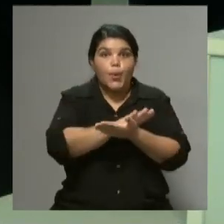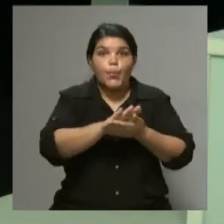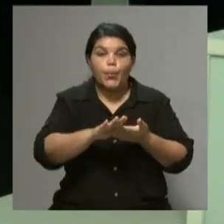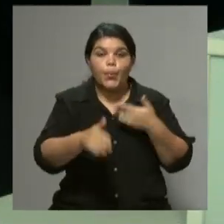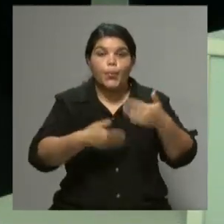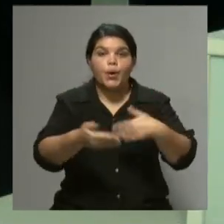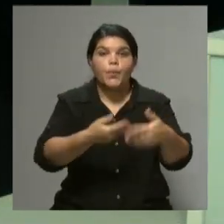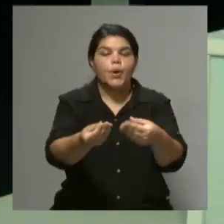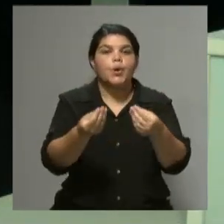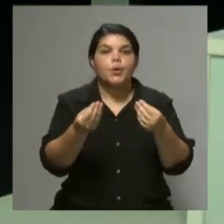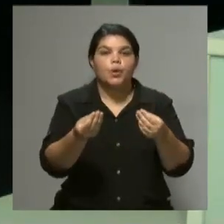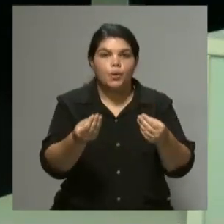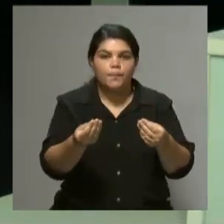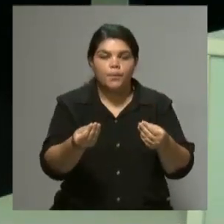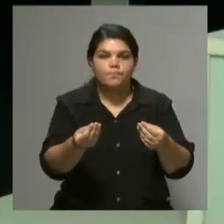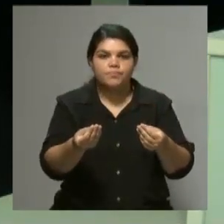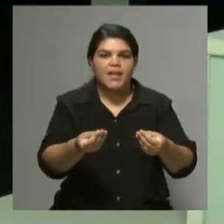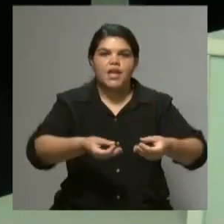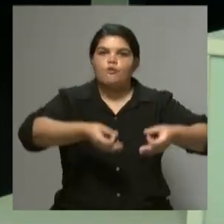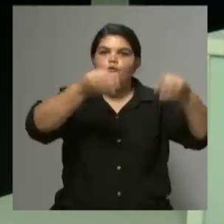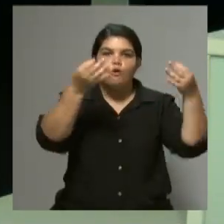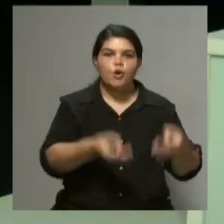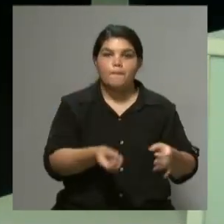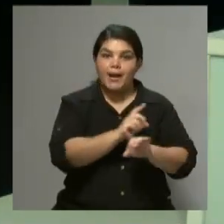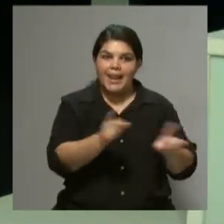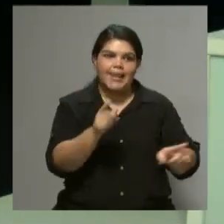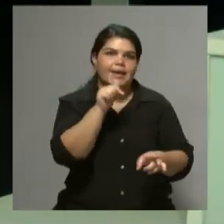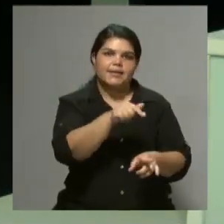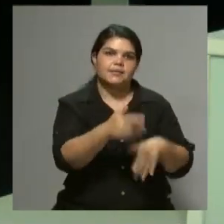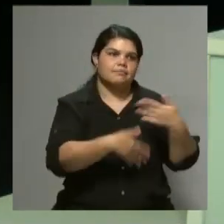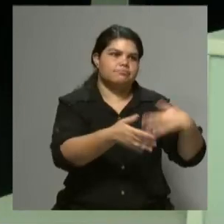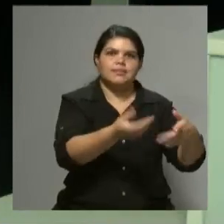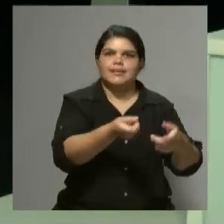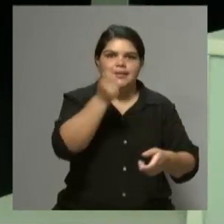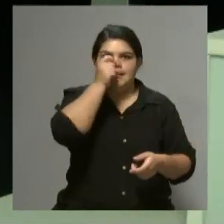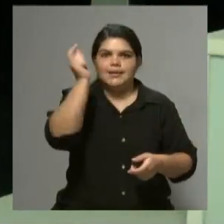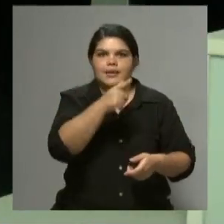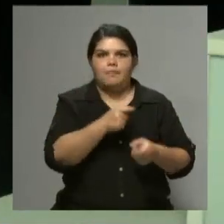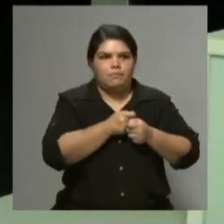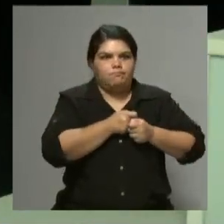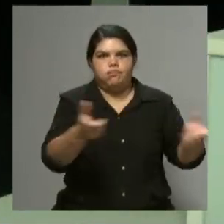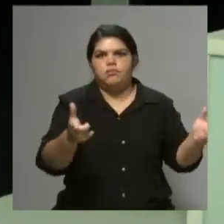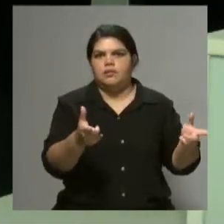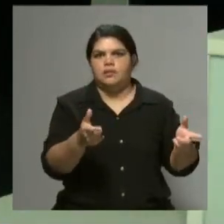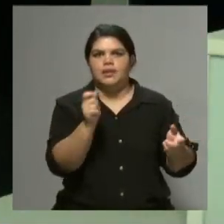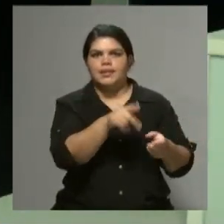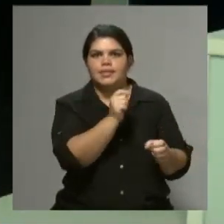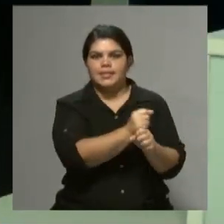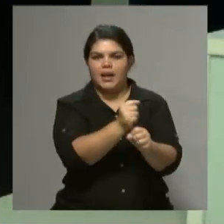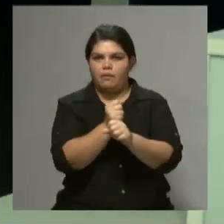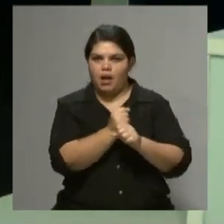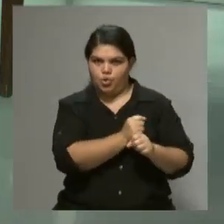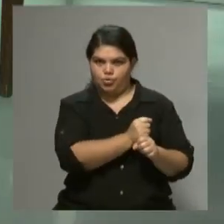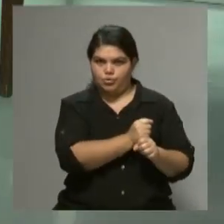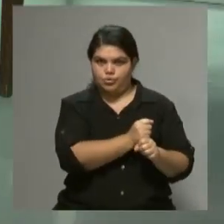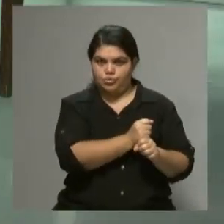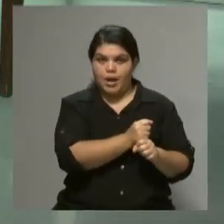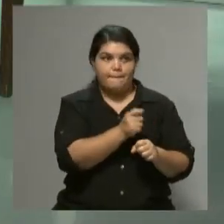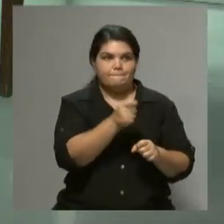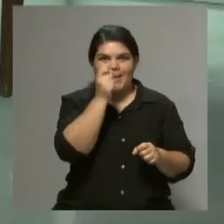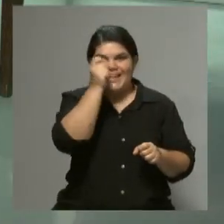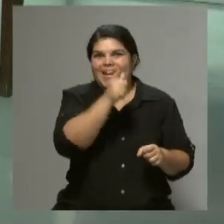menos costó es el informal, que es incluso el que cuando empezó el aislamiento fue el que más perdió, digamos. Hay